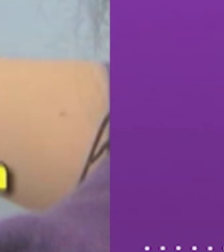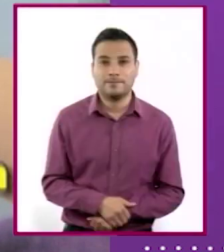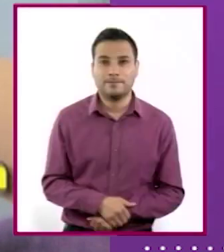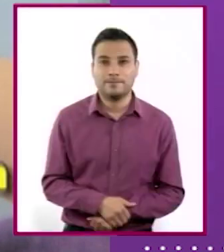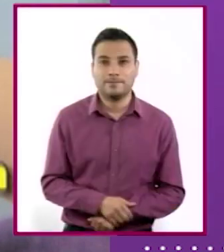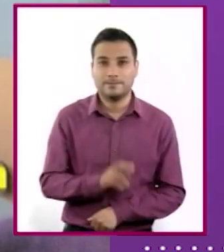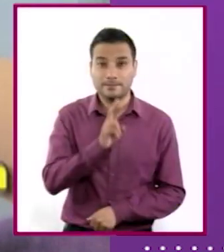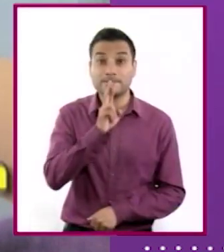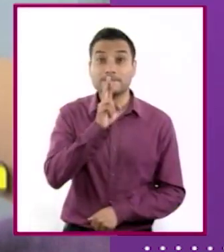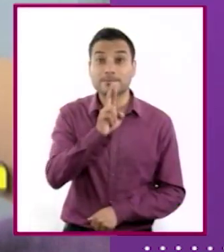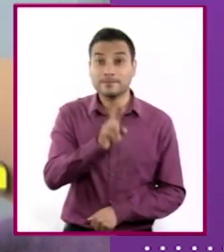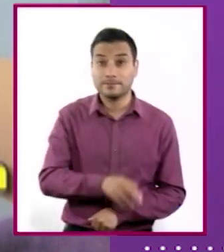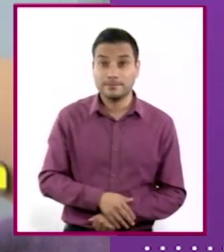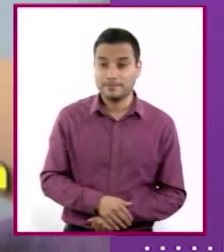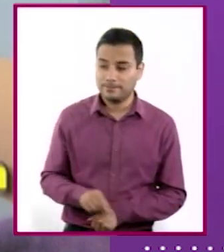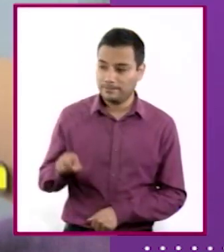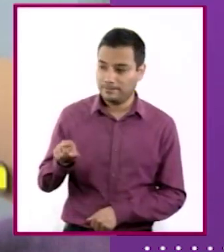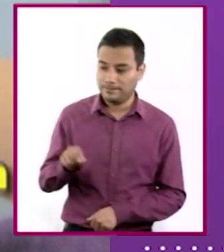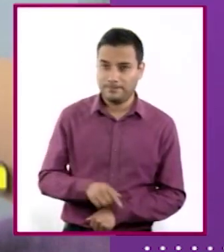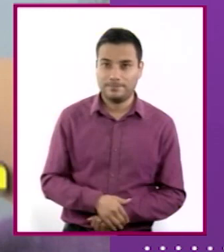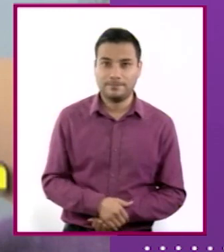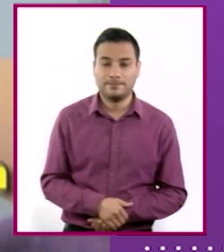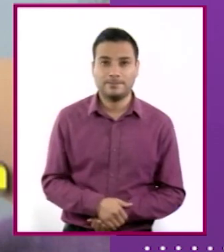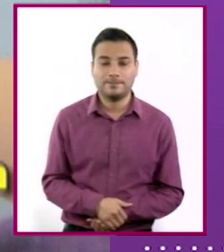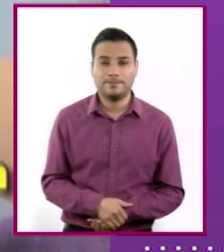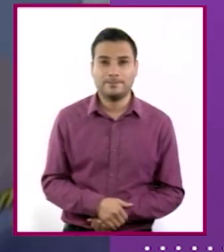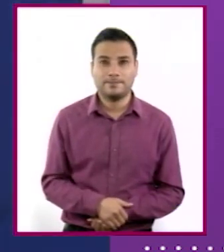La respuesta es finally.